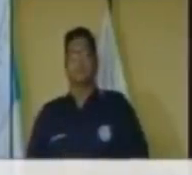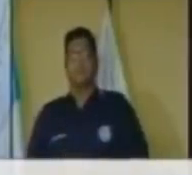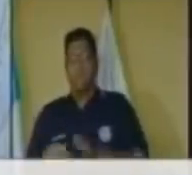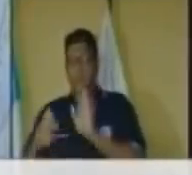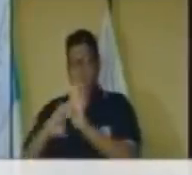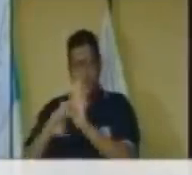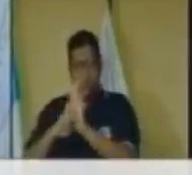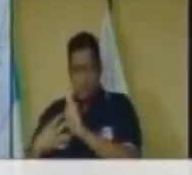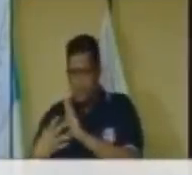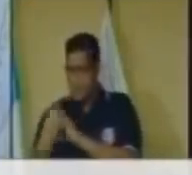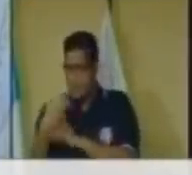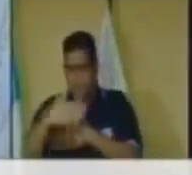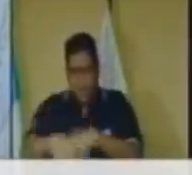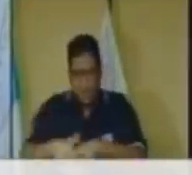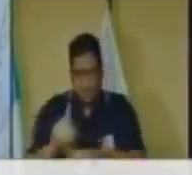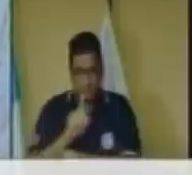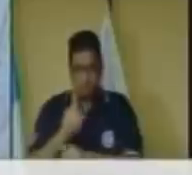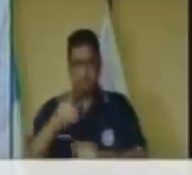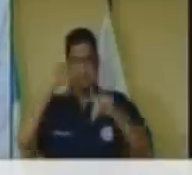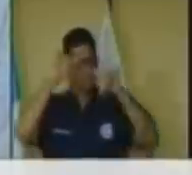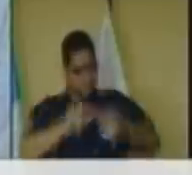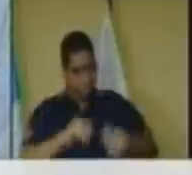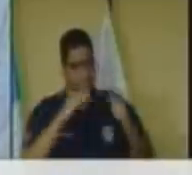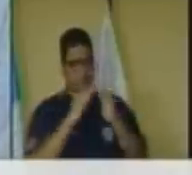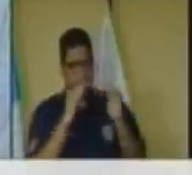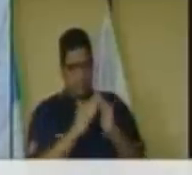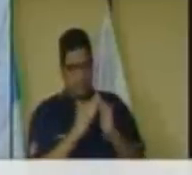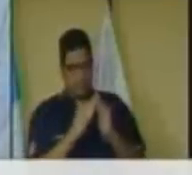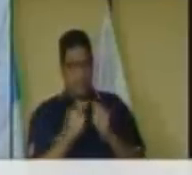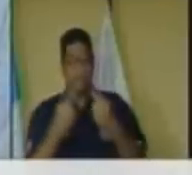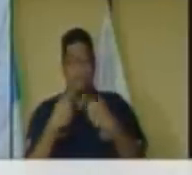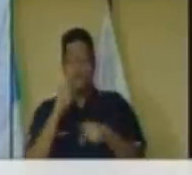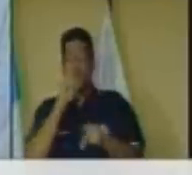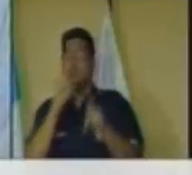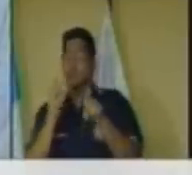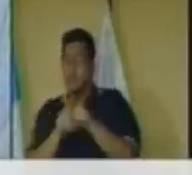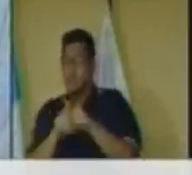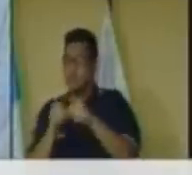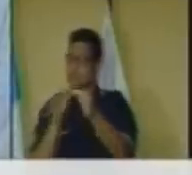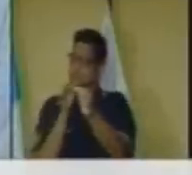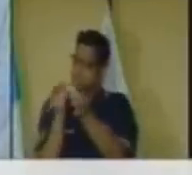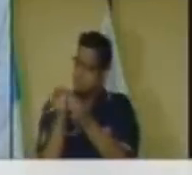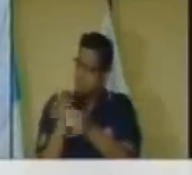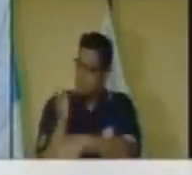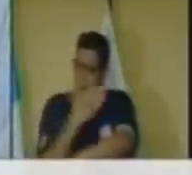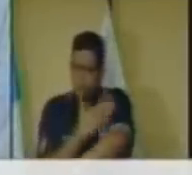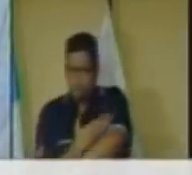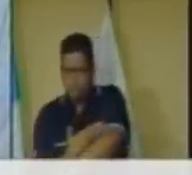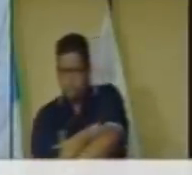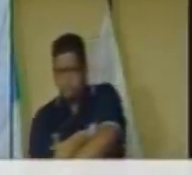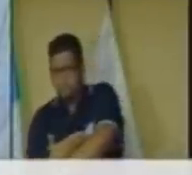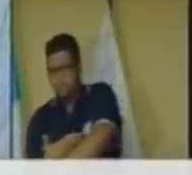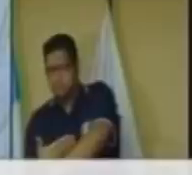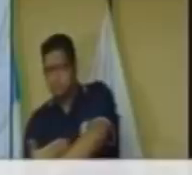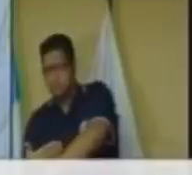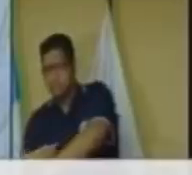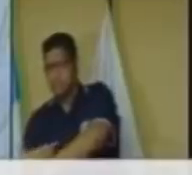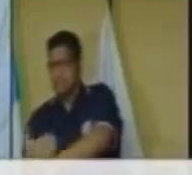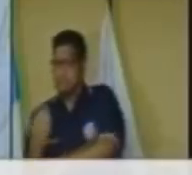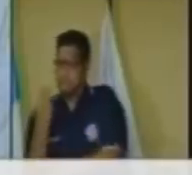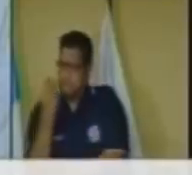Es importante mencionar que el mismo tenía un historial clínico delicado, por lo que la evolución del virus se